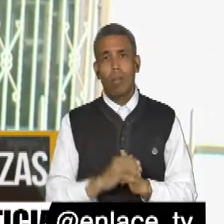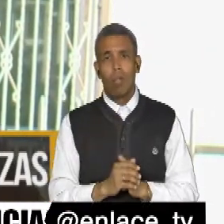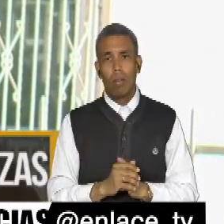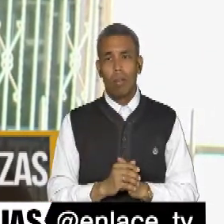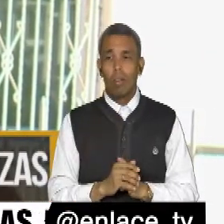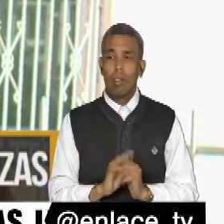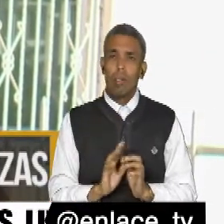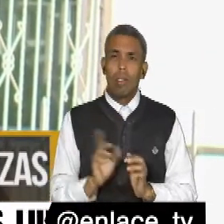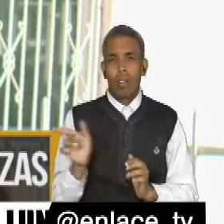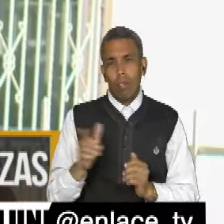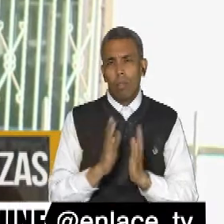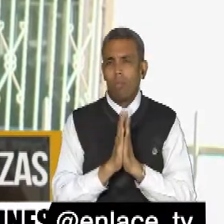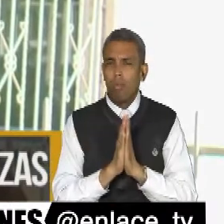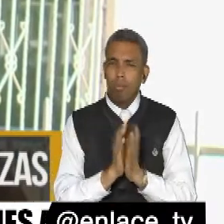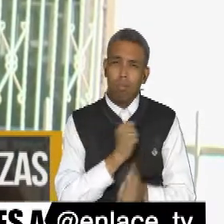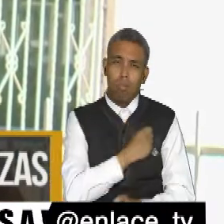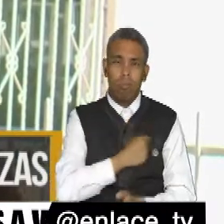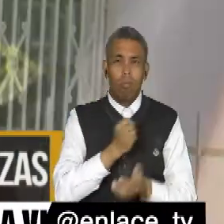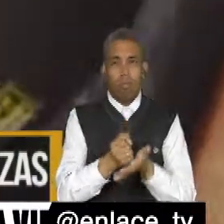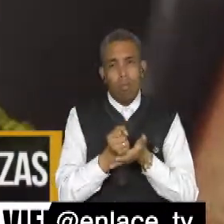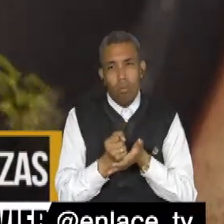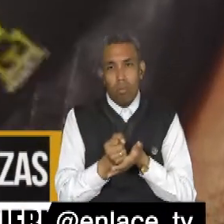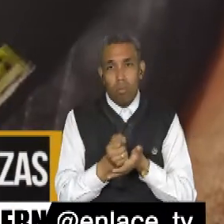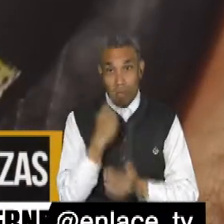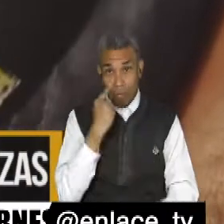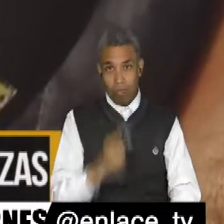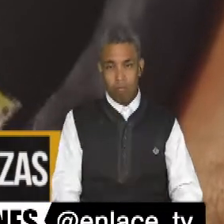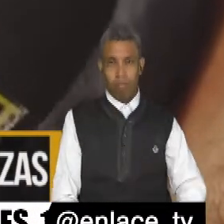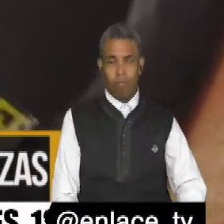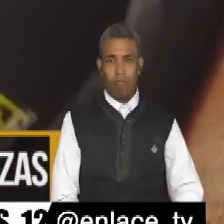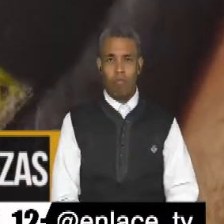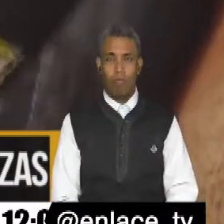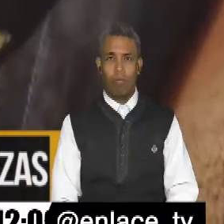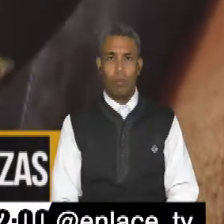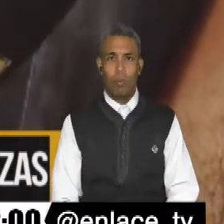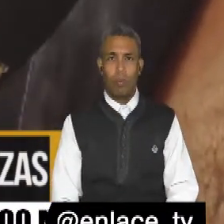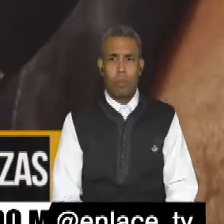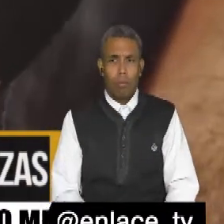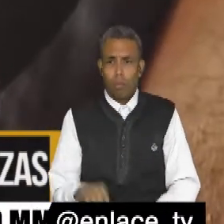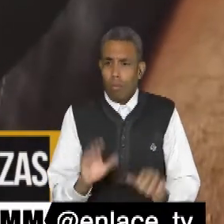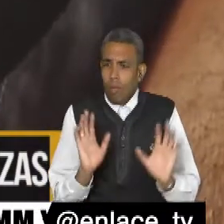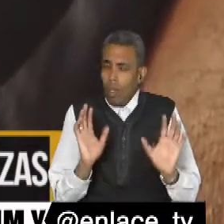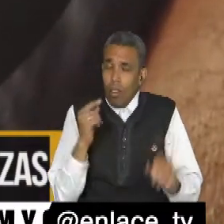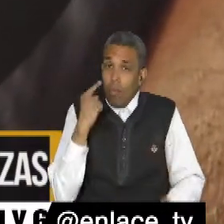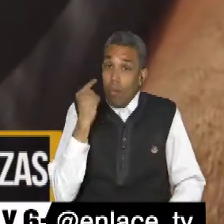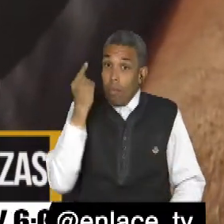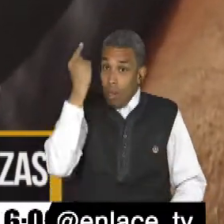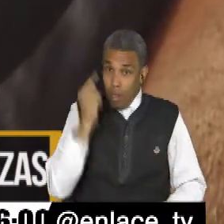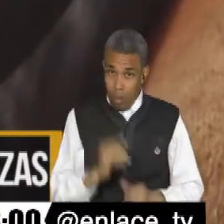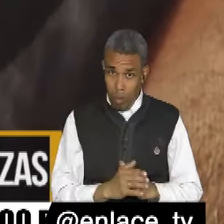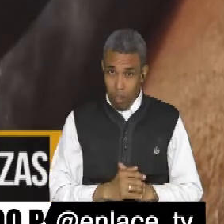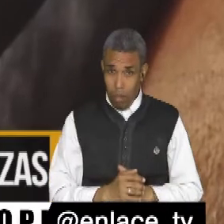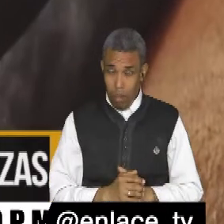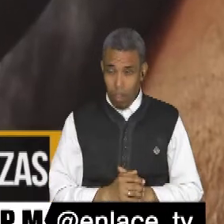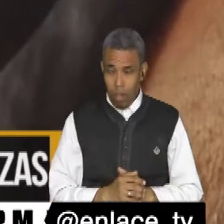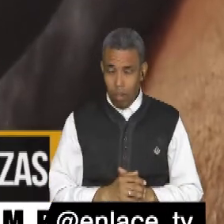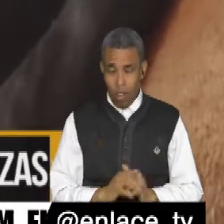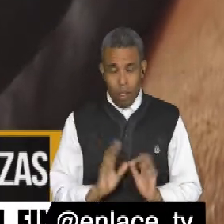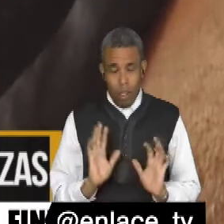albergue. Escuchemos entonces las declaraciones. Es difícil porque yo no estoy acostumbrado a estas cosas y me siento bastante mal